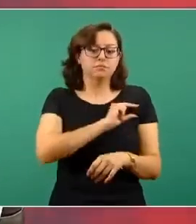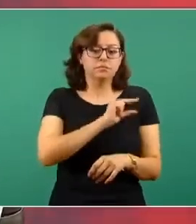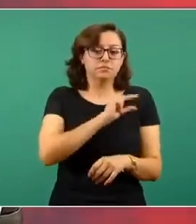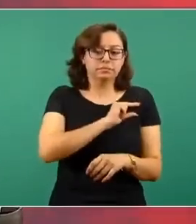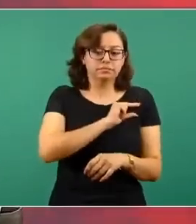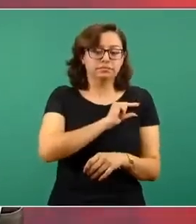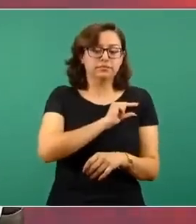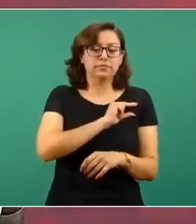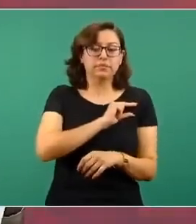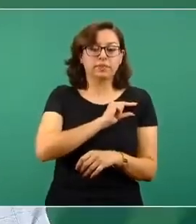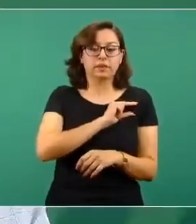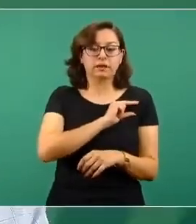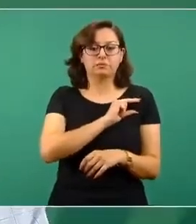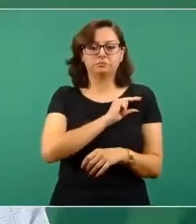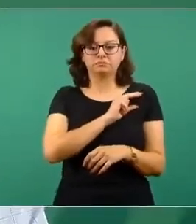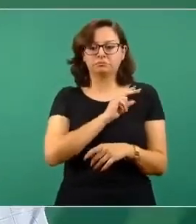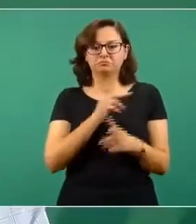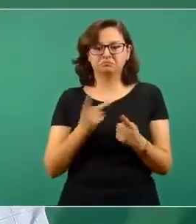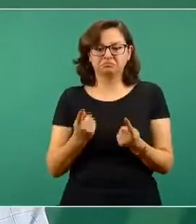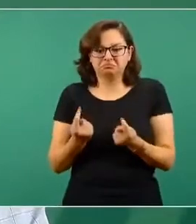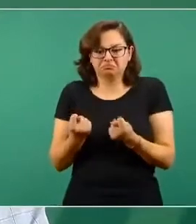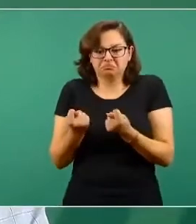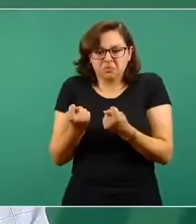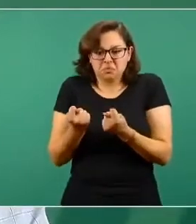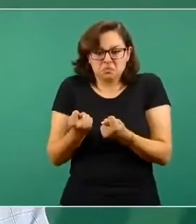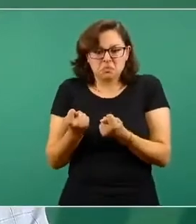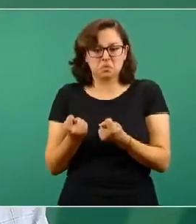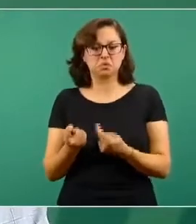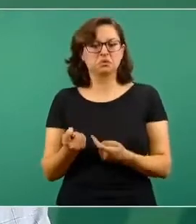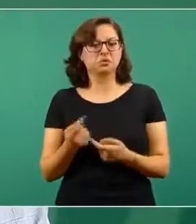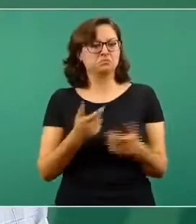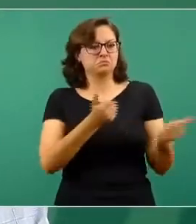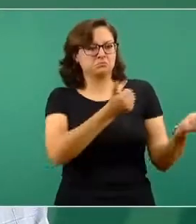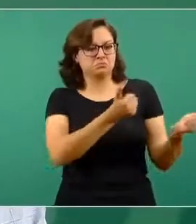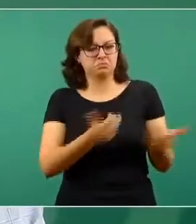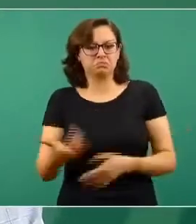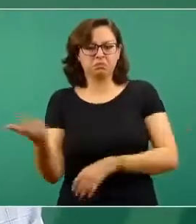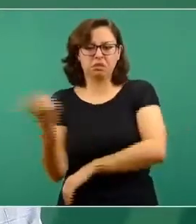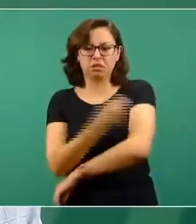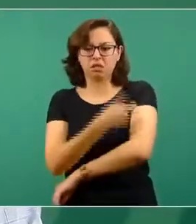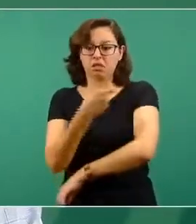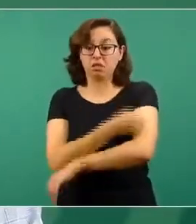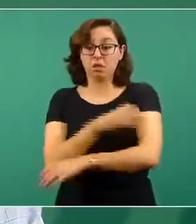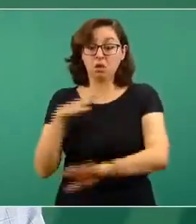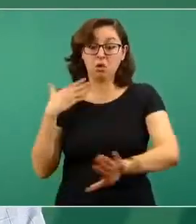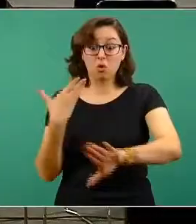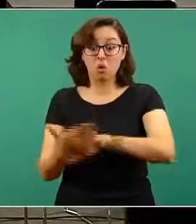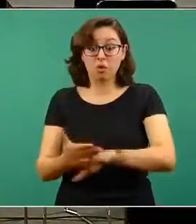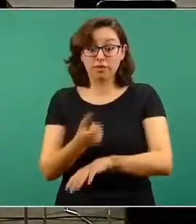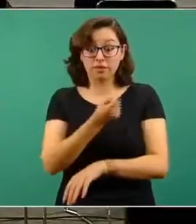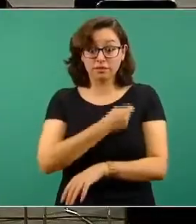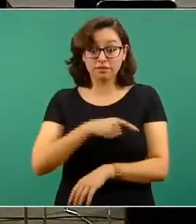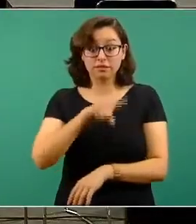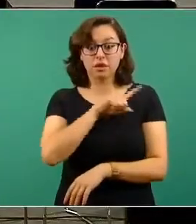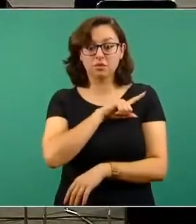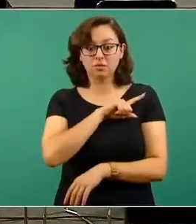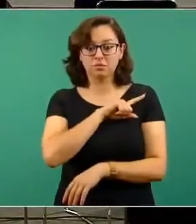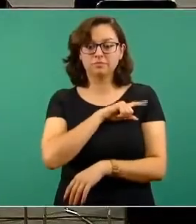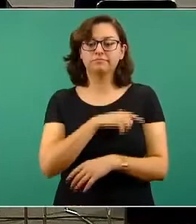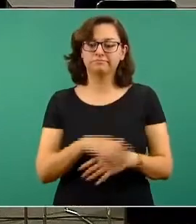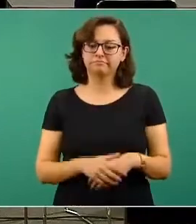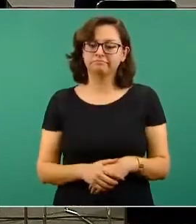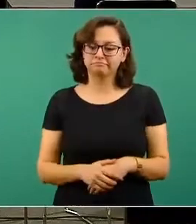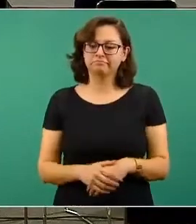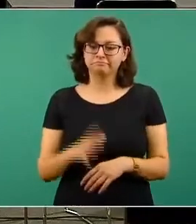otro esquema, haya puesto en riesgo la salud de la población o inclusive la haya afectado, de seguro hay toda